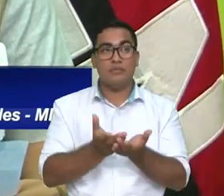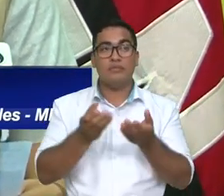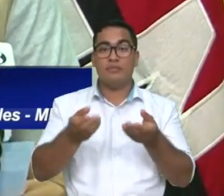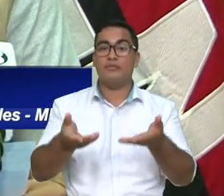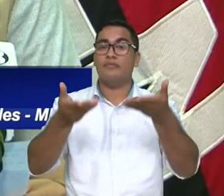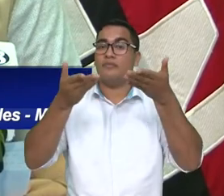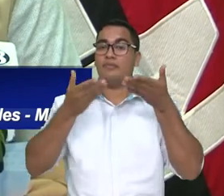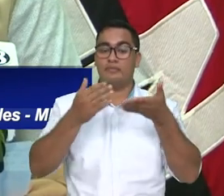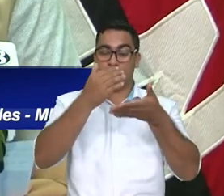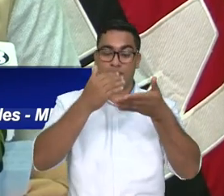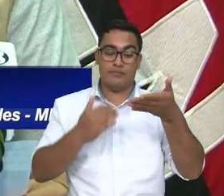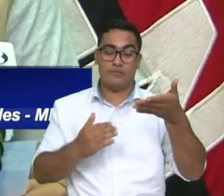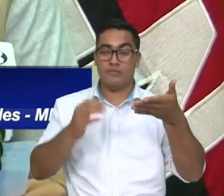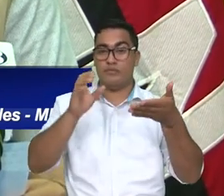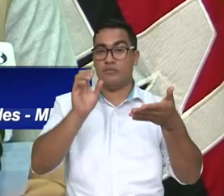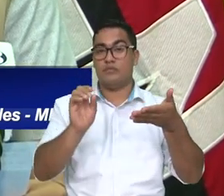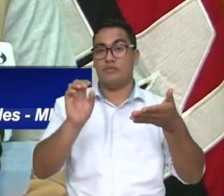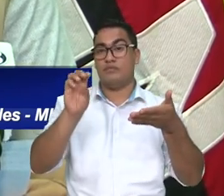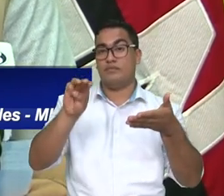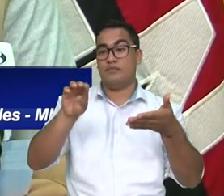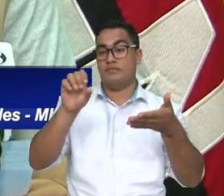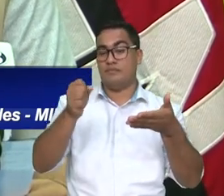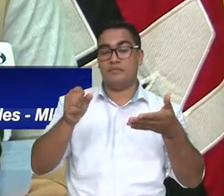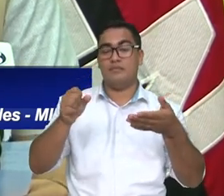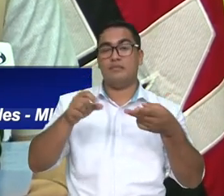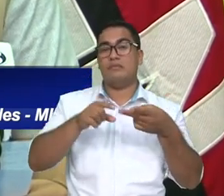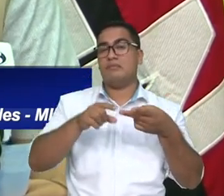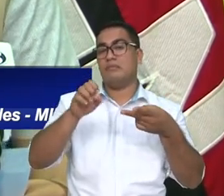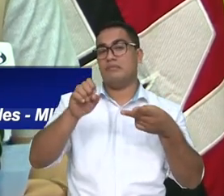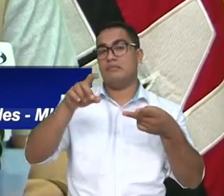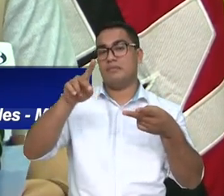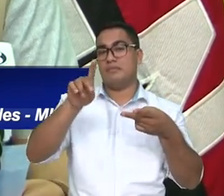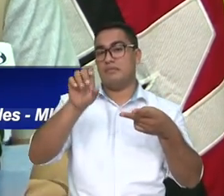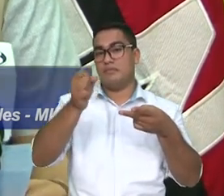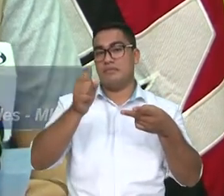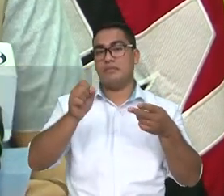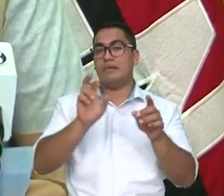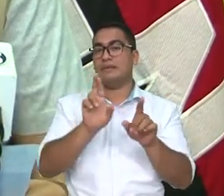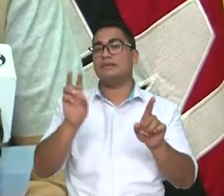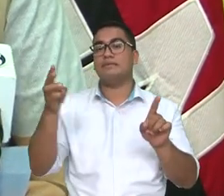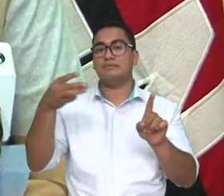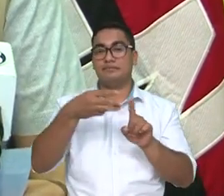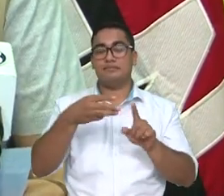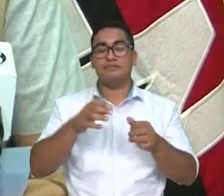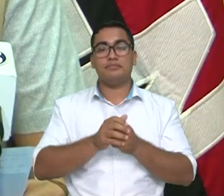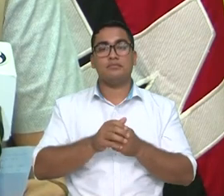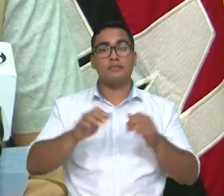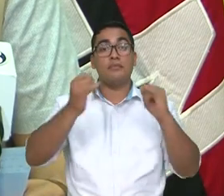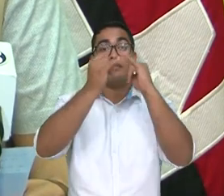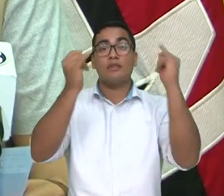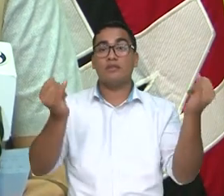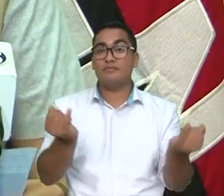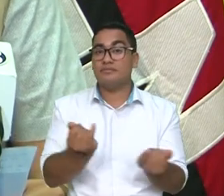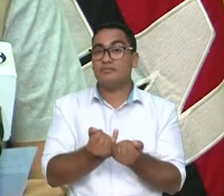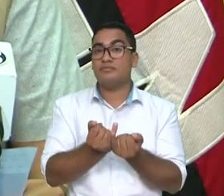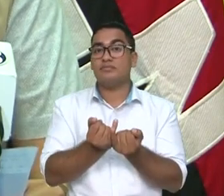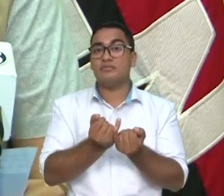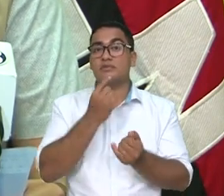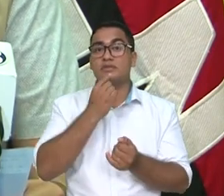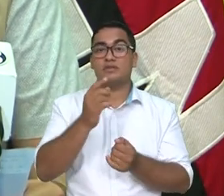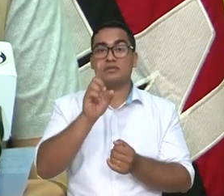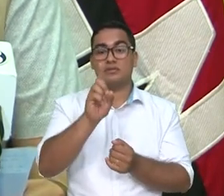de la Organización Mundial de la Salud y OPS a nivel de la región. A nivel internacional se han confirmado